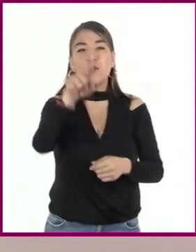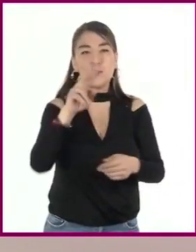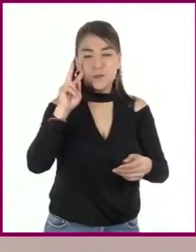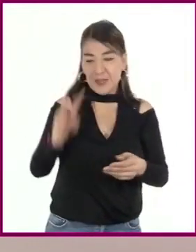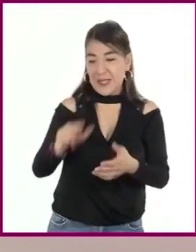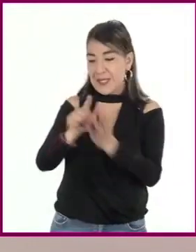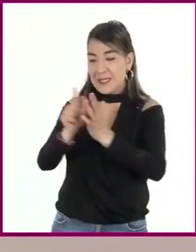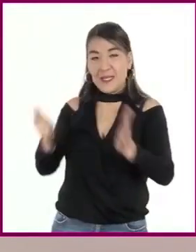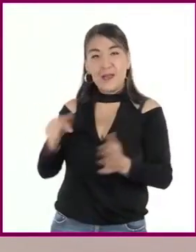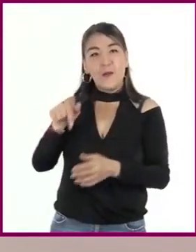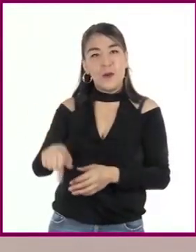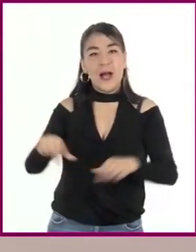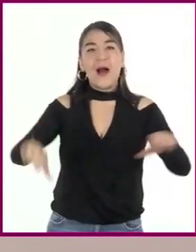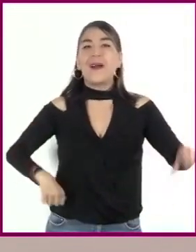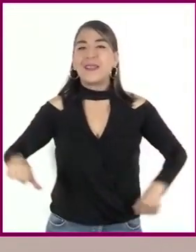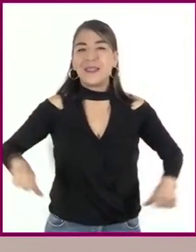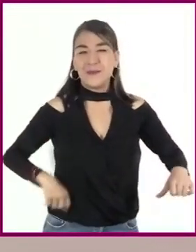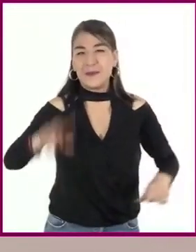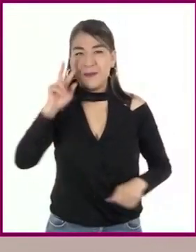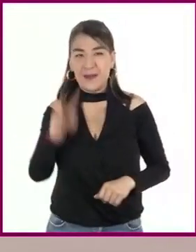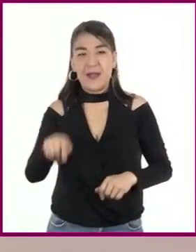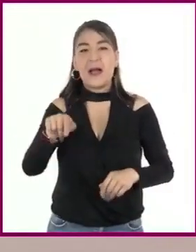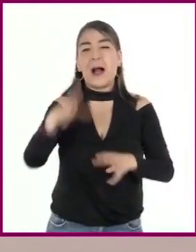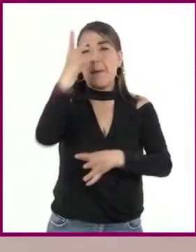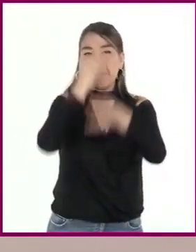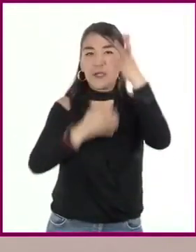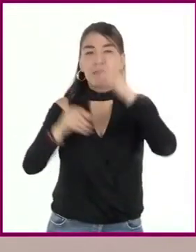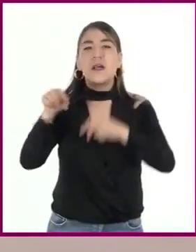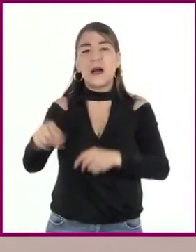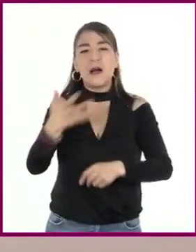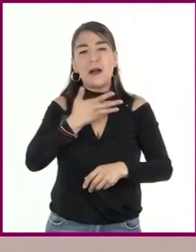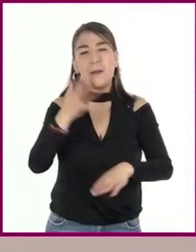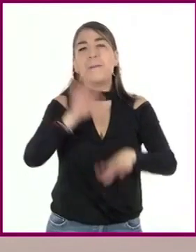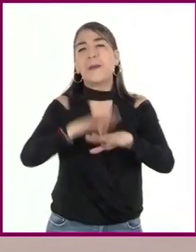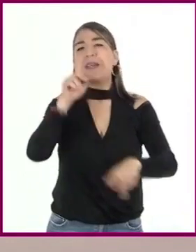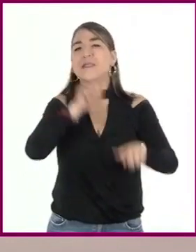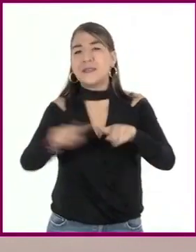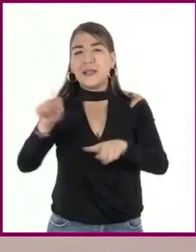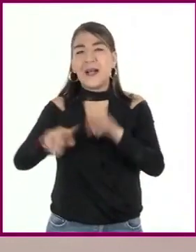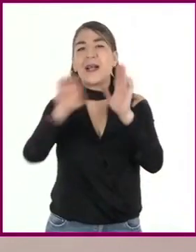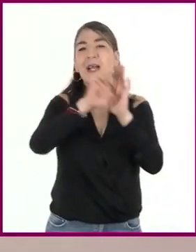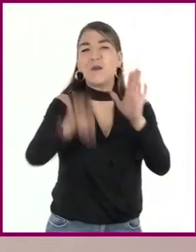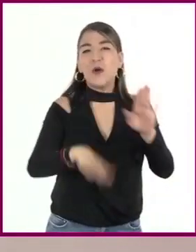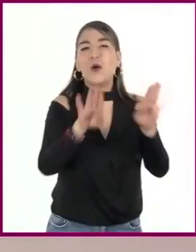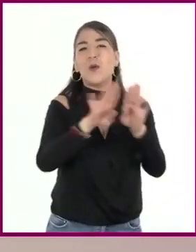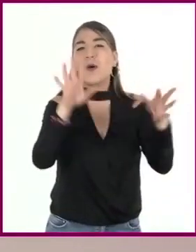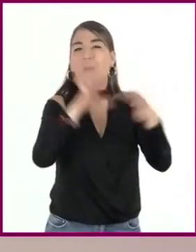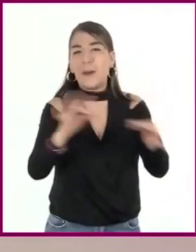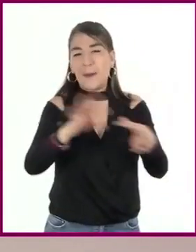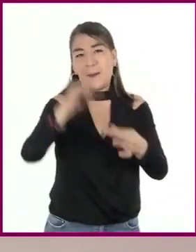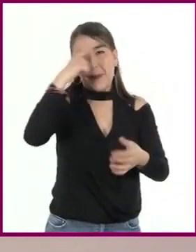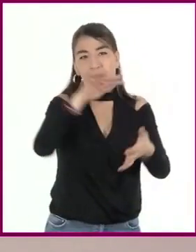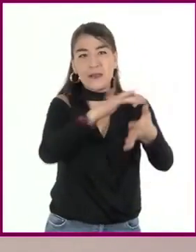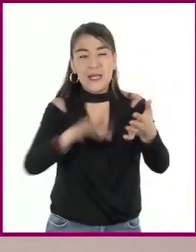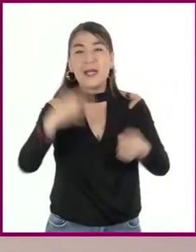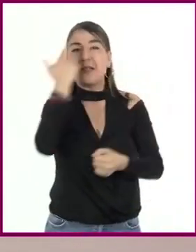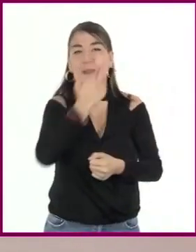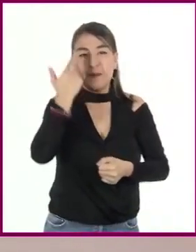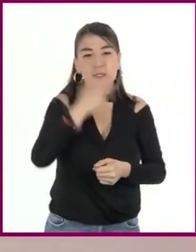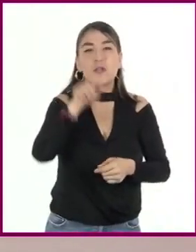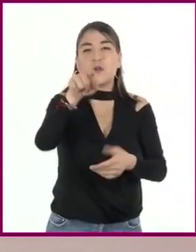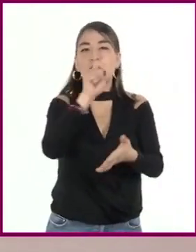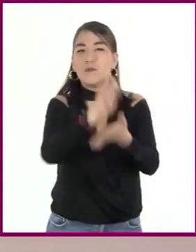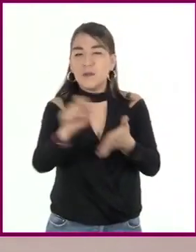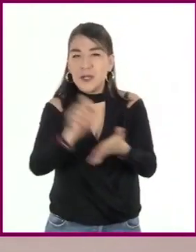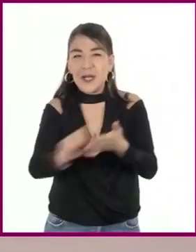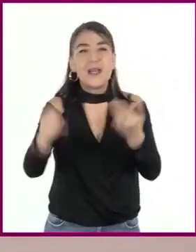de texto y buscar este aprendizaje esperado. Ahí podrán encontrar más ejemplos e instrucciones para leer, revisar y llenar